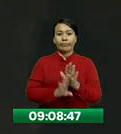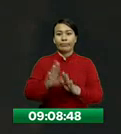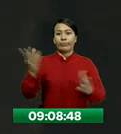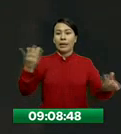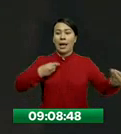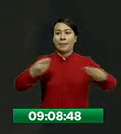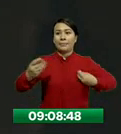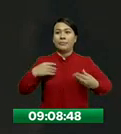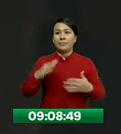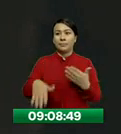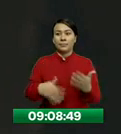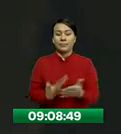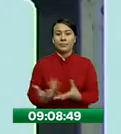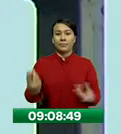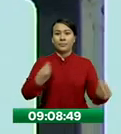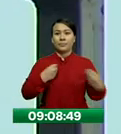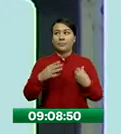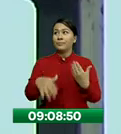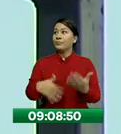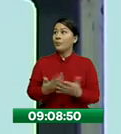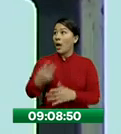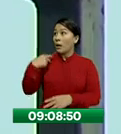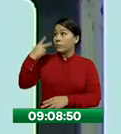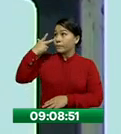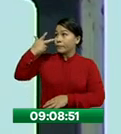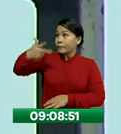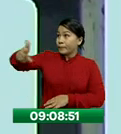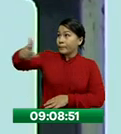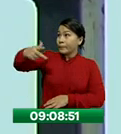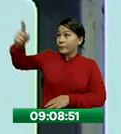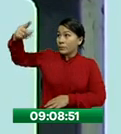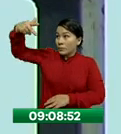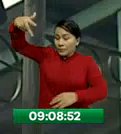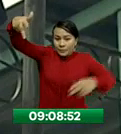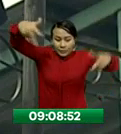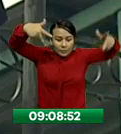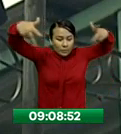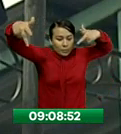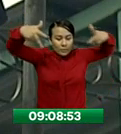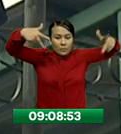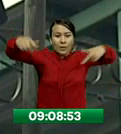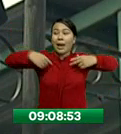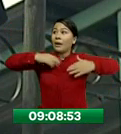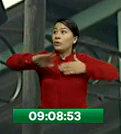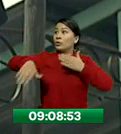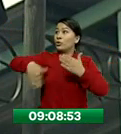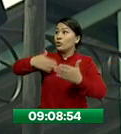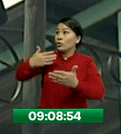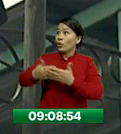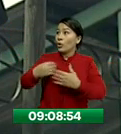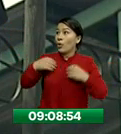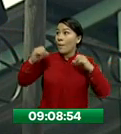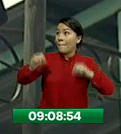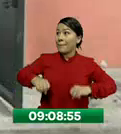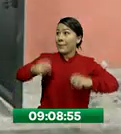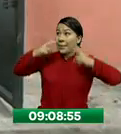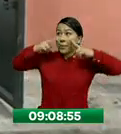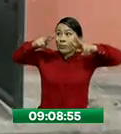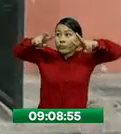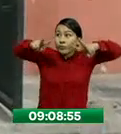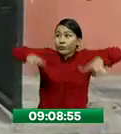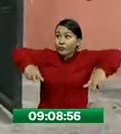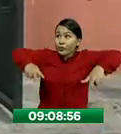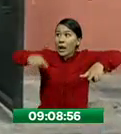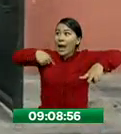Las cuales serán utilizadas para monitorear las actividades del sitio por parte de los moradores. Si captan algo